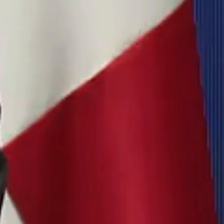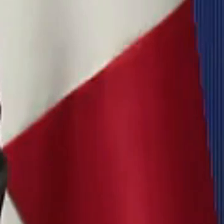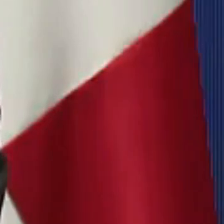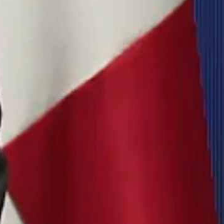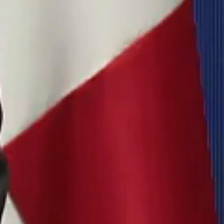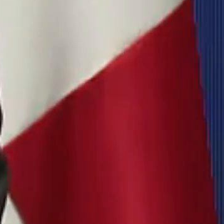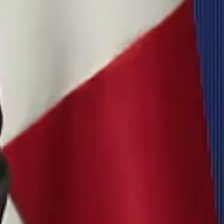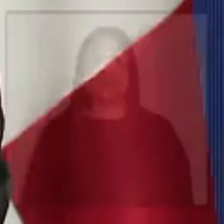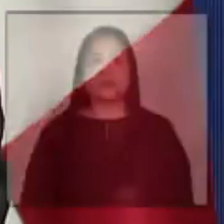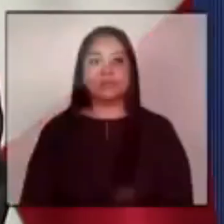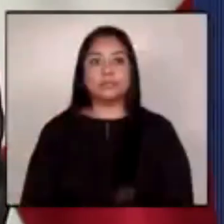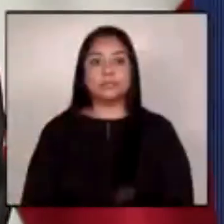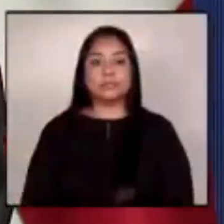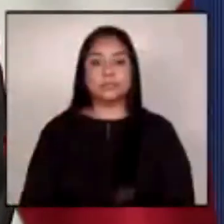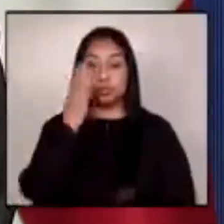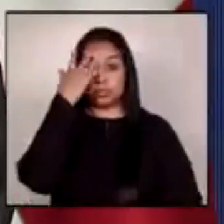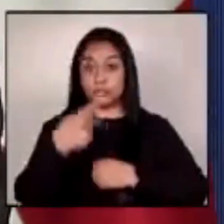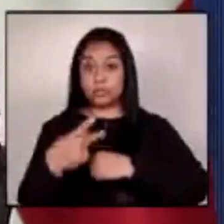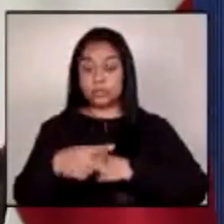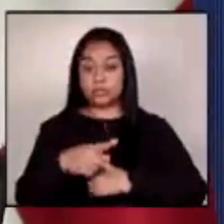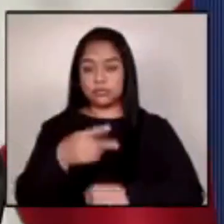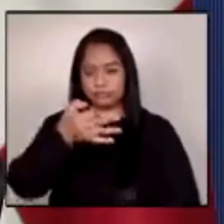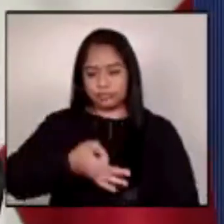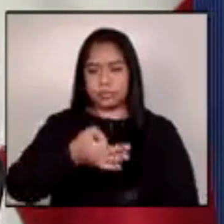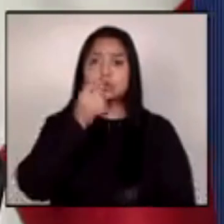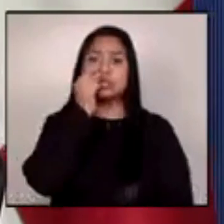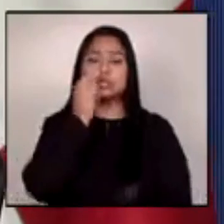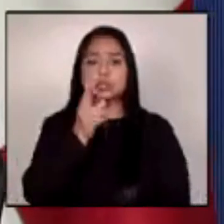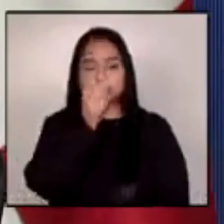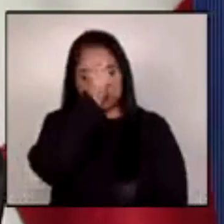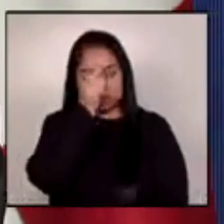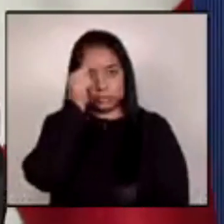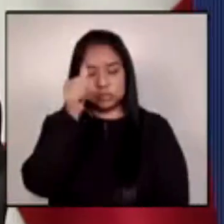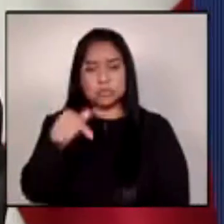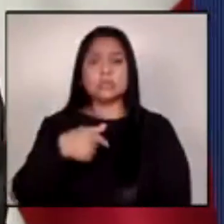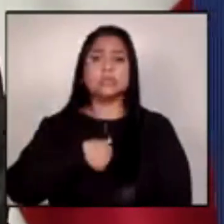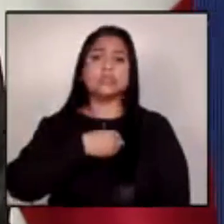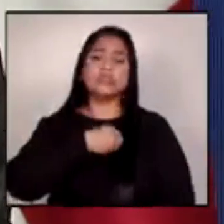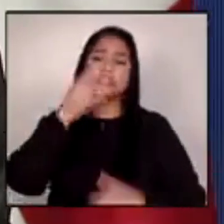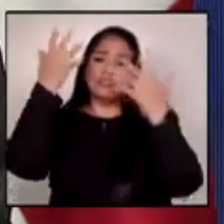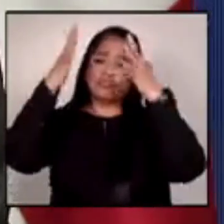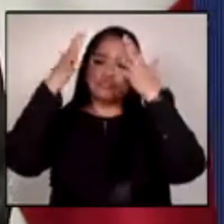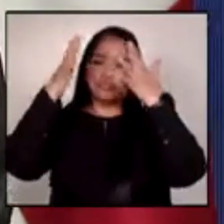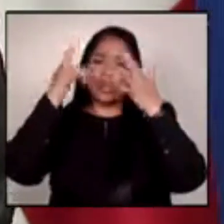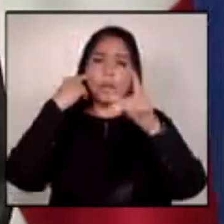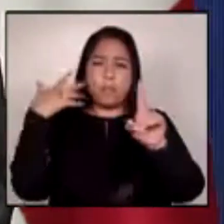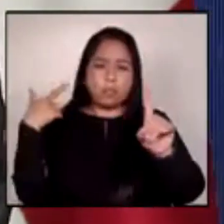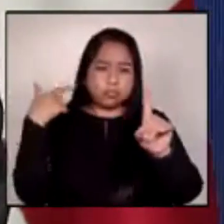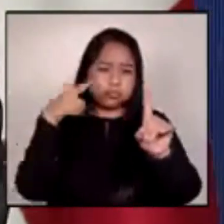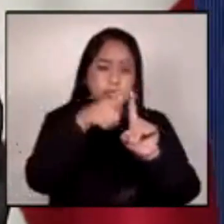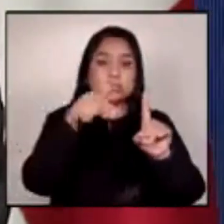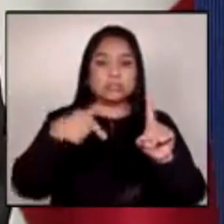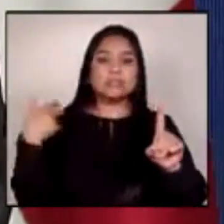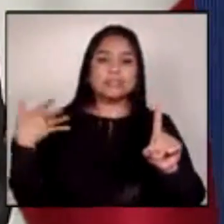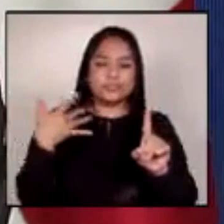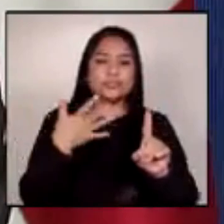al honorable presidente Yamatei. Quisiera felicitarlos por los logros alcanzados.